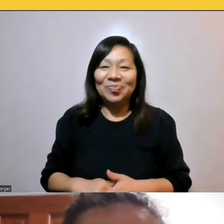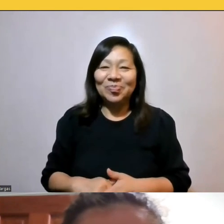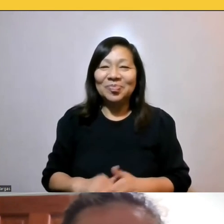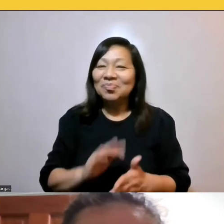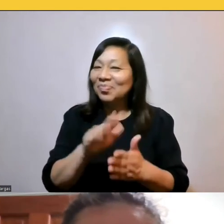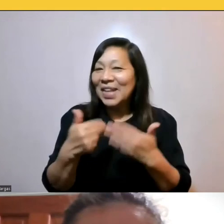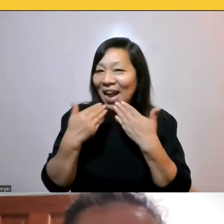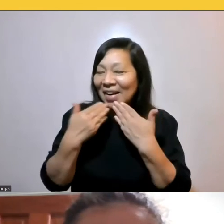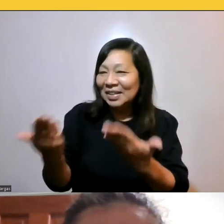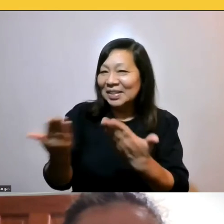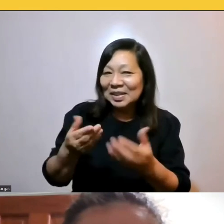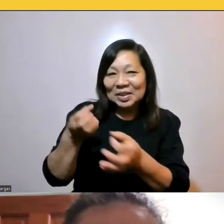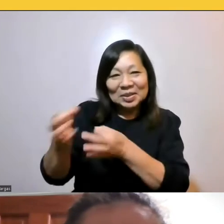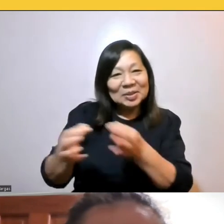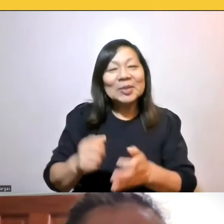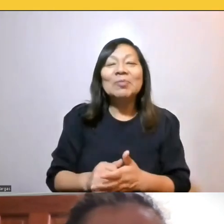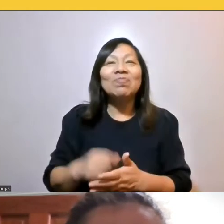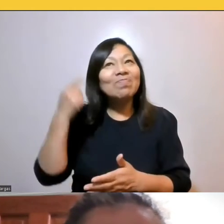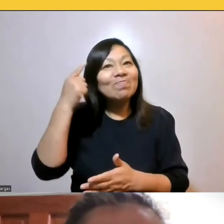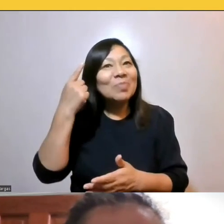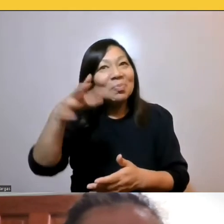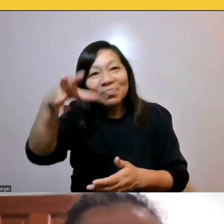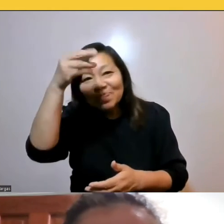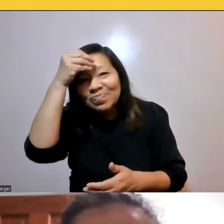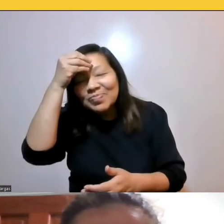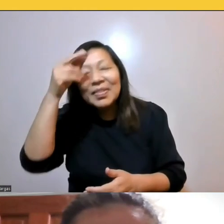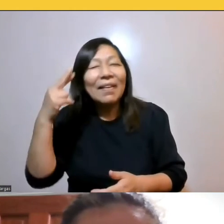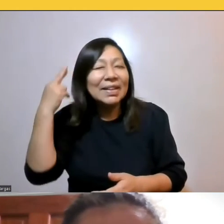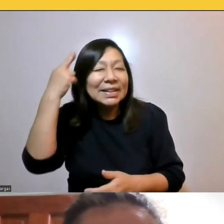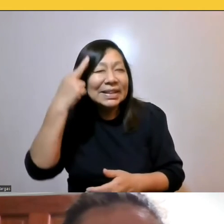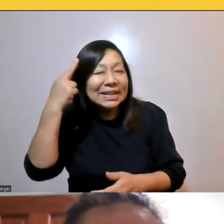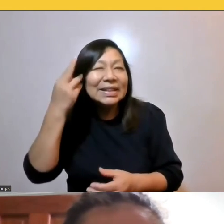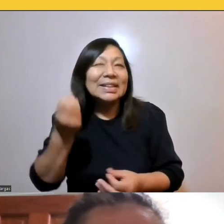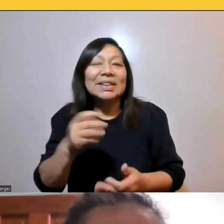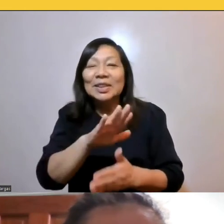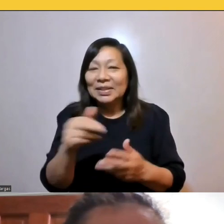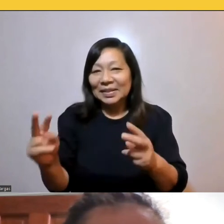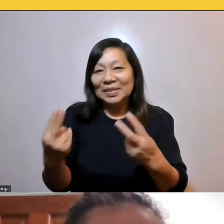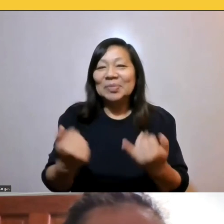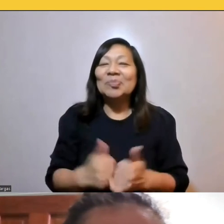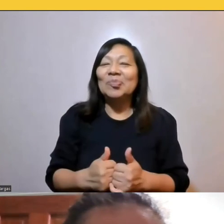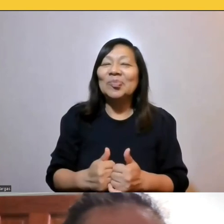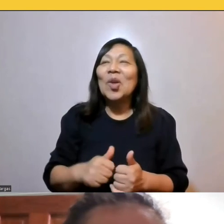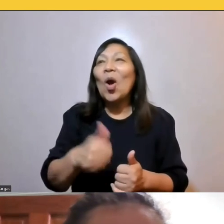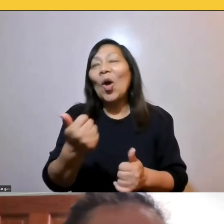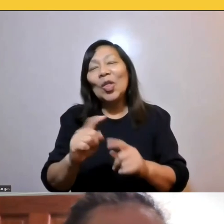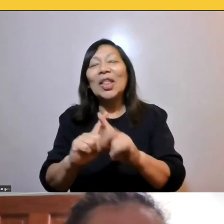por todo lo que nos has brindado hoy día para pensar, para aprender, para reflexionar y para tener en cuenta. Espero que sea hasta otra